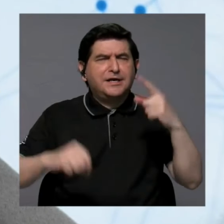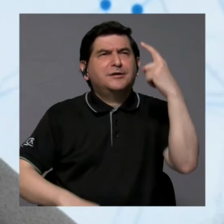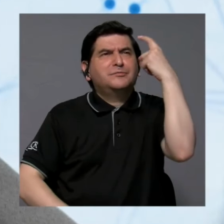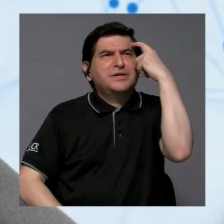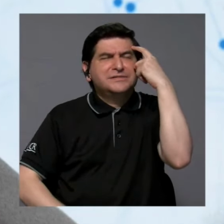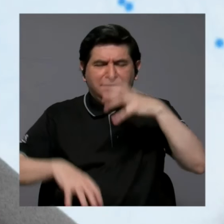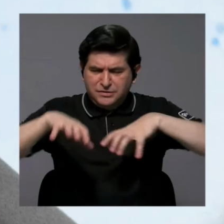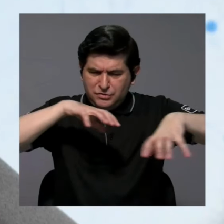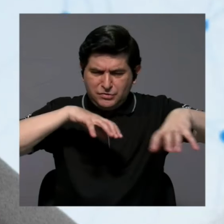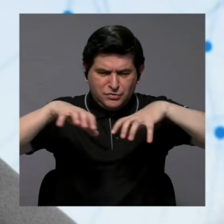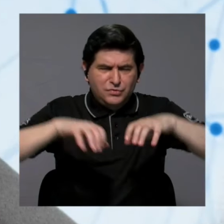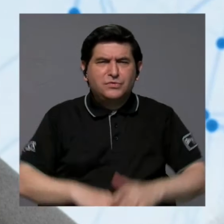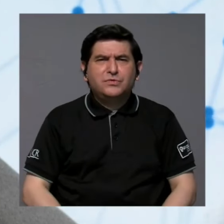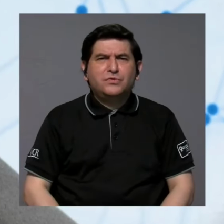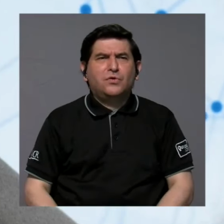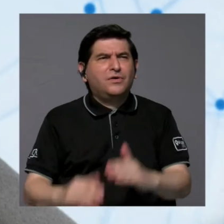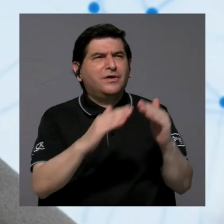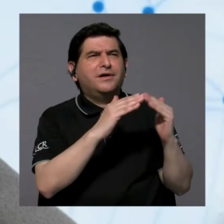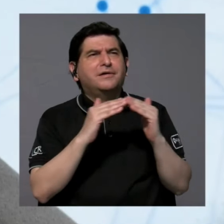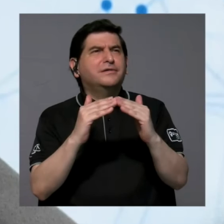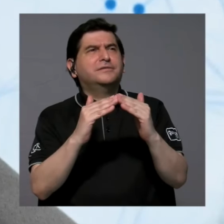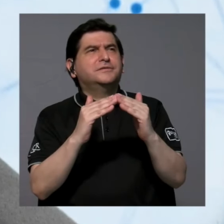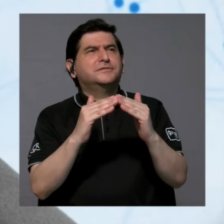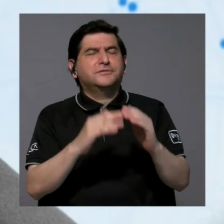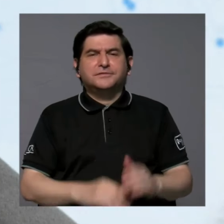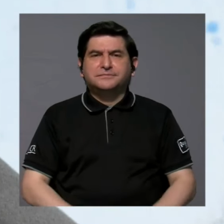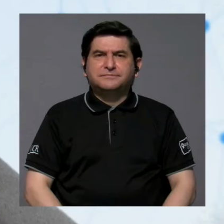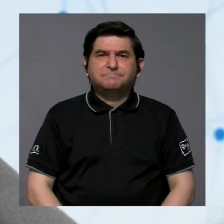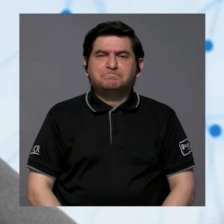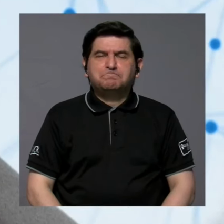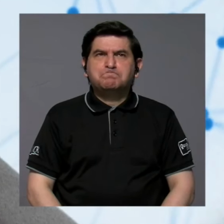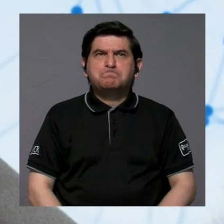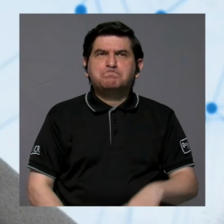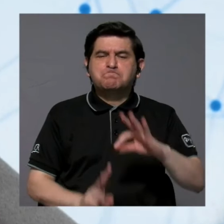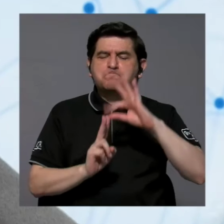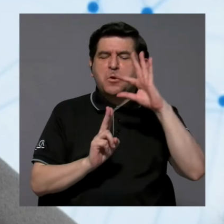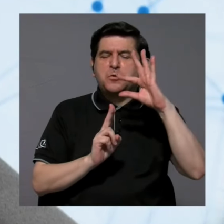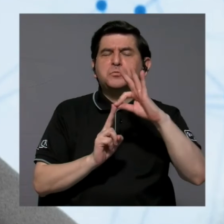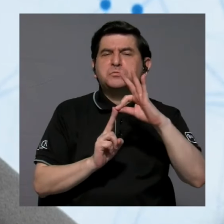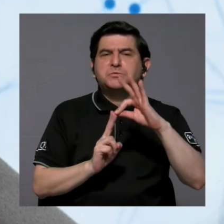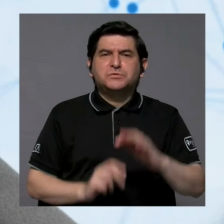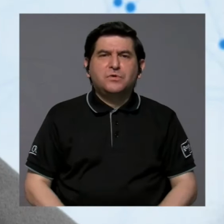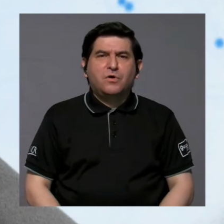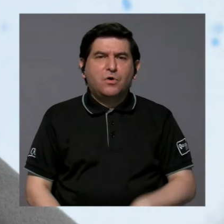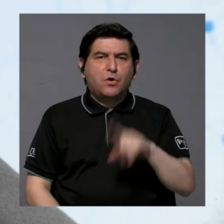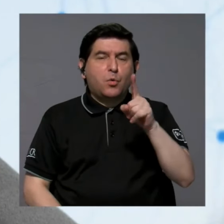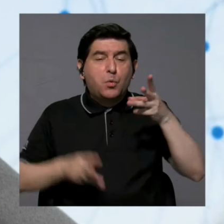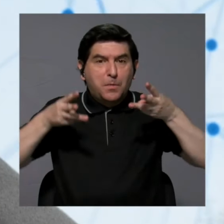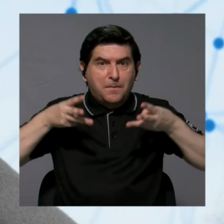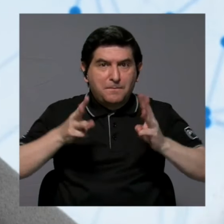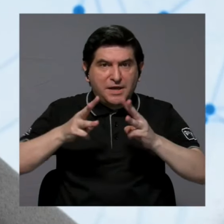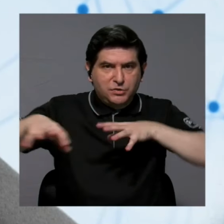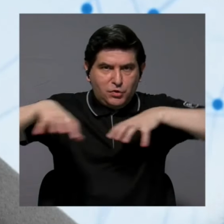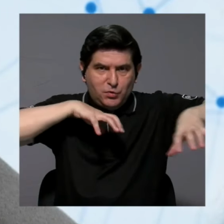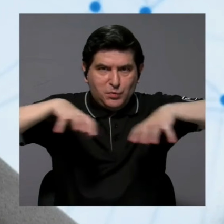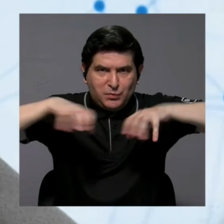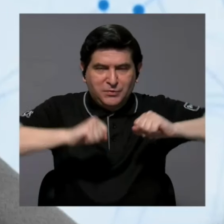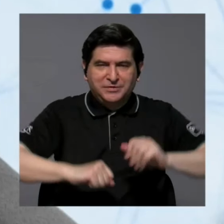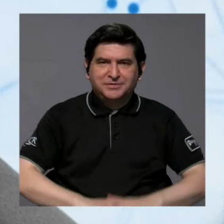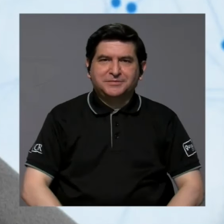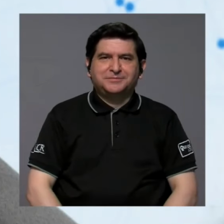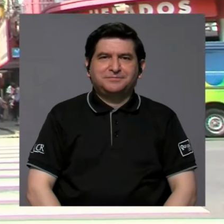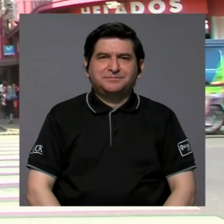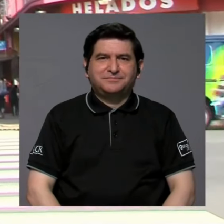analizando, pensando en la movilidad, cómo nos movemos en la ciudad, optar por una metodología en